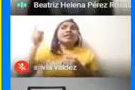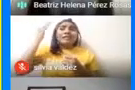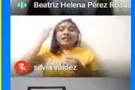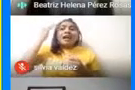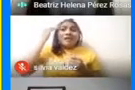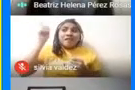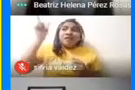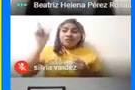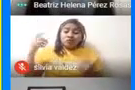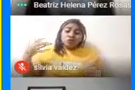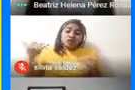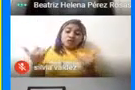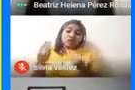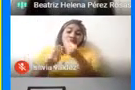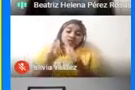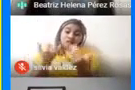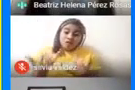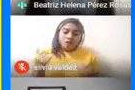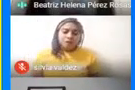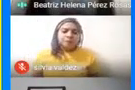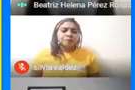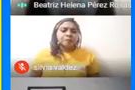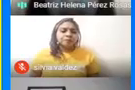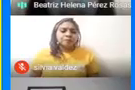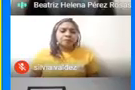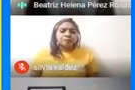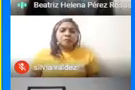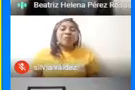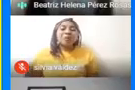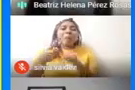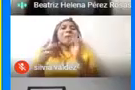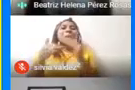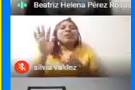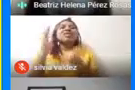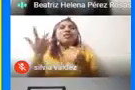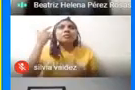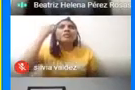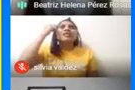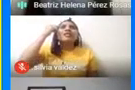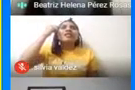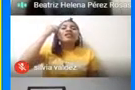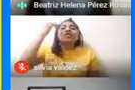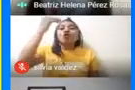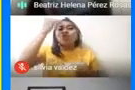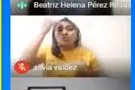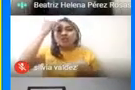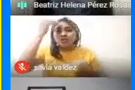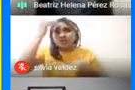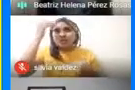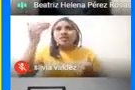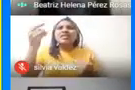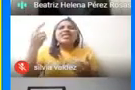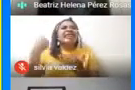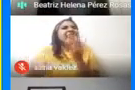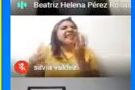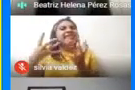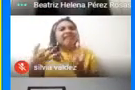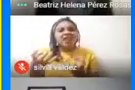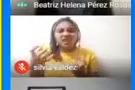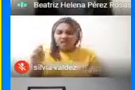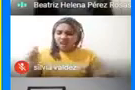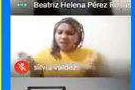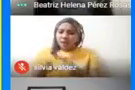que están en esto, pero más es como pensarlo de manera consciente de qué quiero